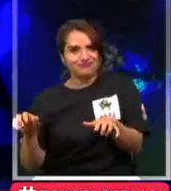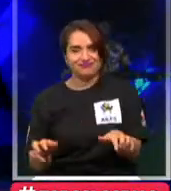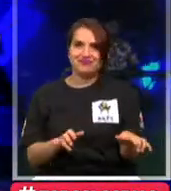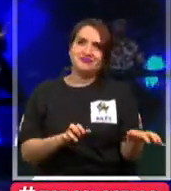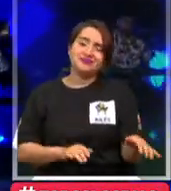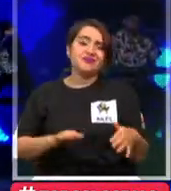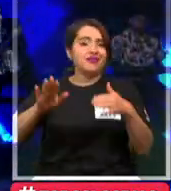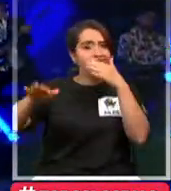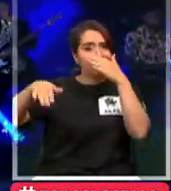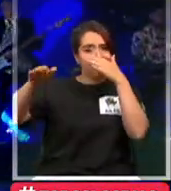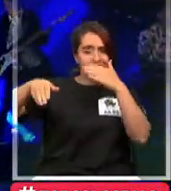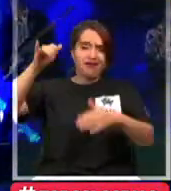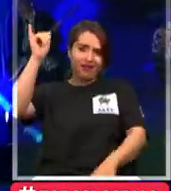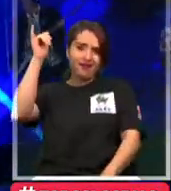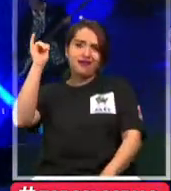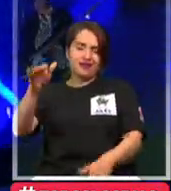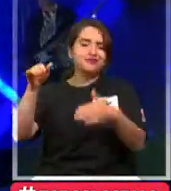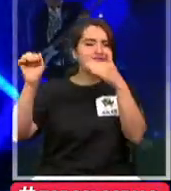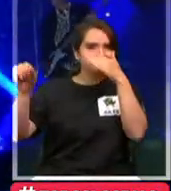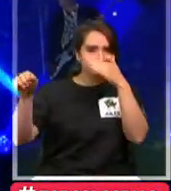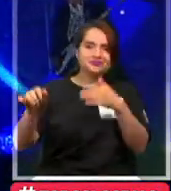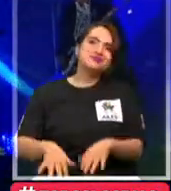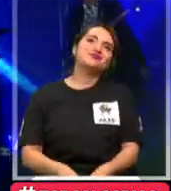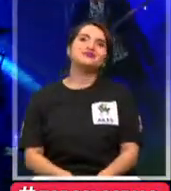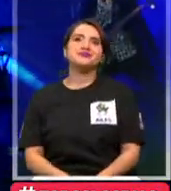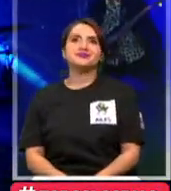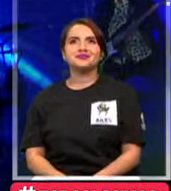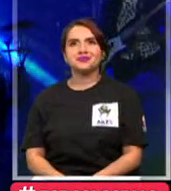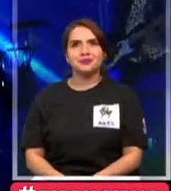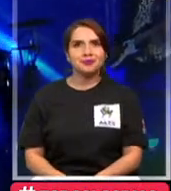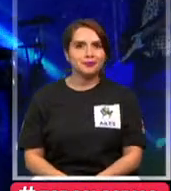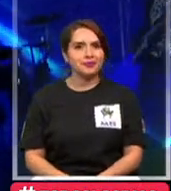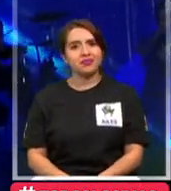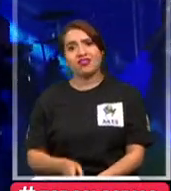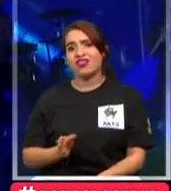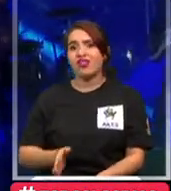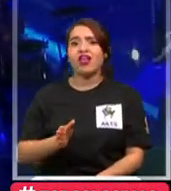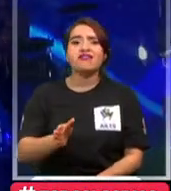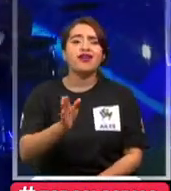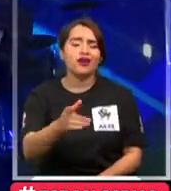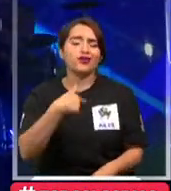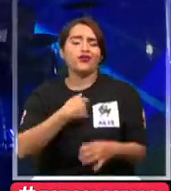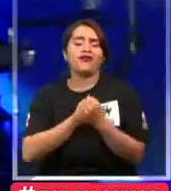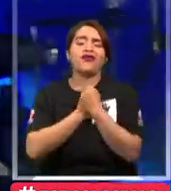ay, ay, ay, ay, ay, ay, ay, ay, todavía yo lo quiero,